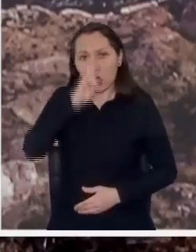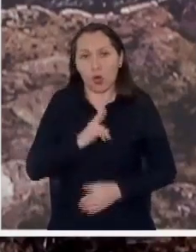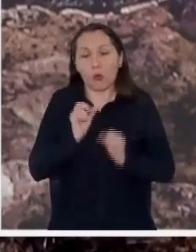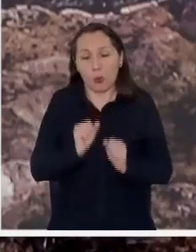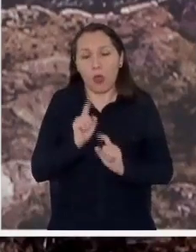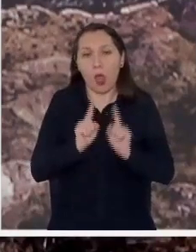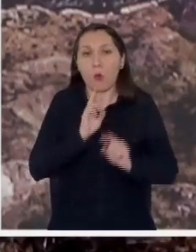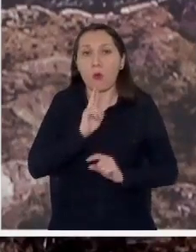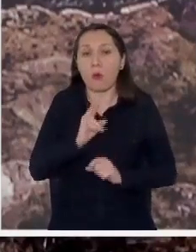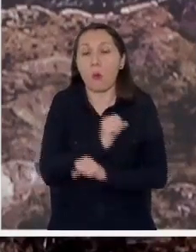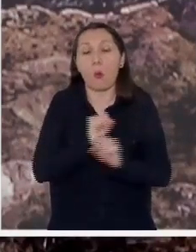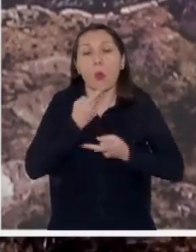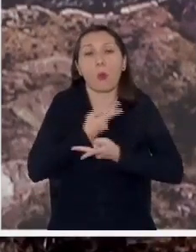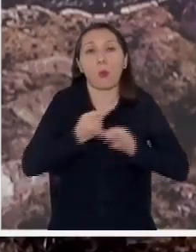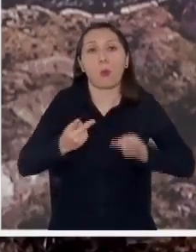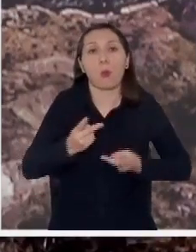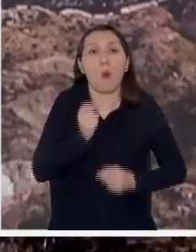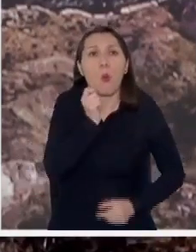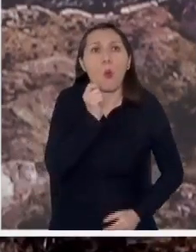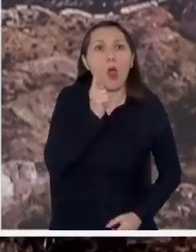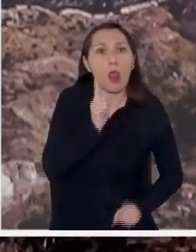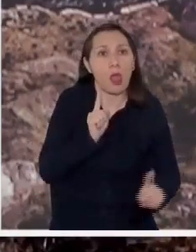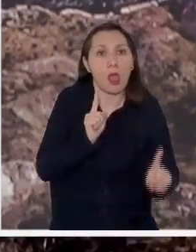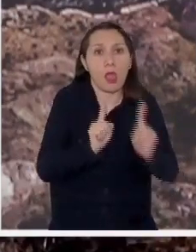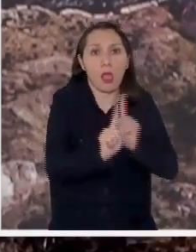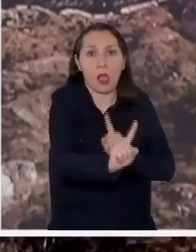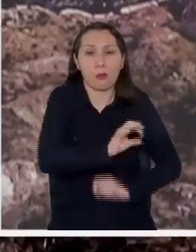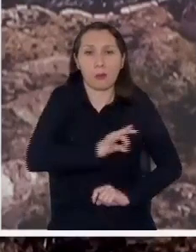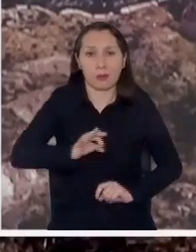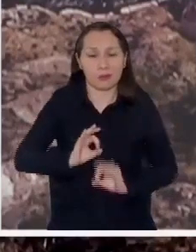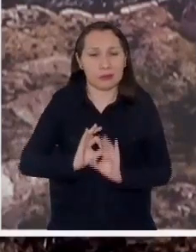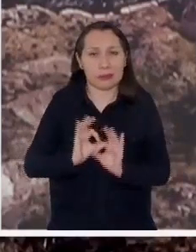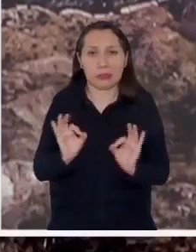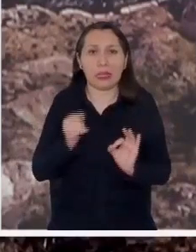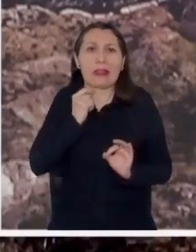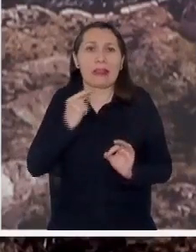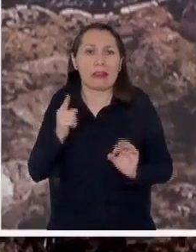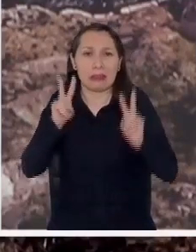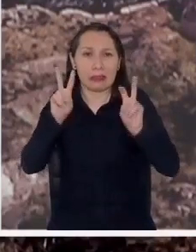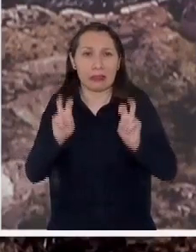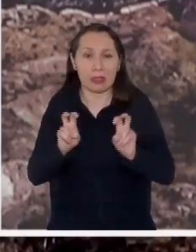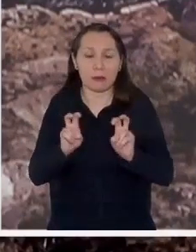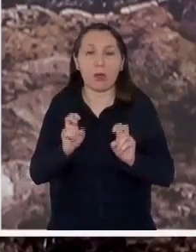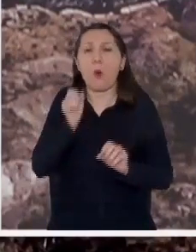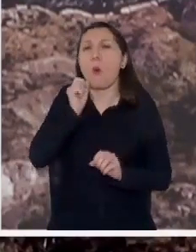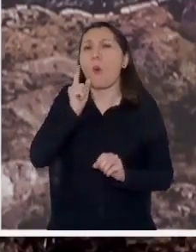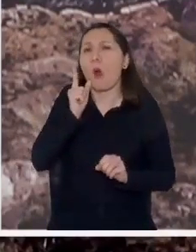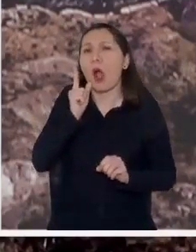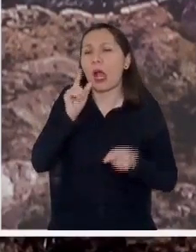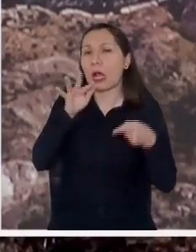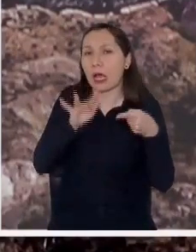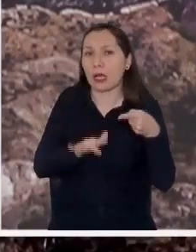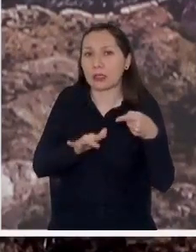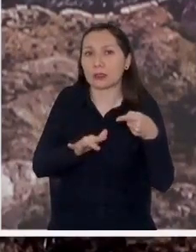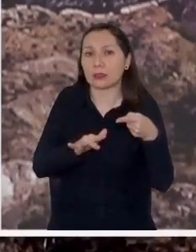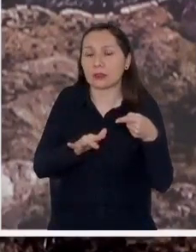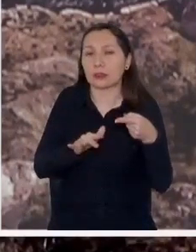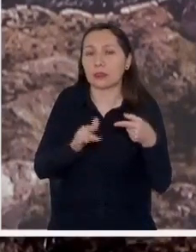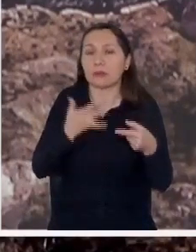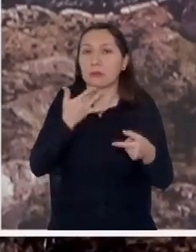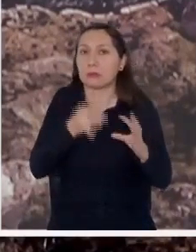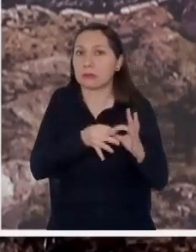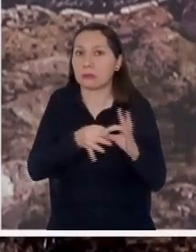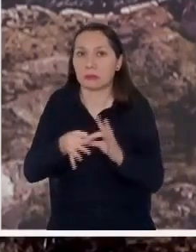no puedo anunciar ni qué tipo de cambios serán específicamente ni el carácter de esos cambios